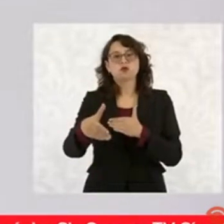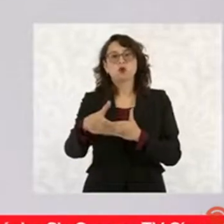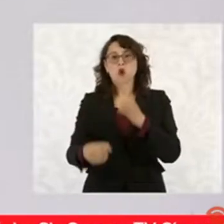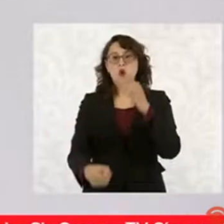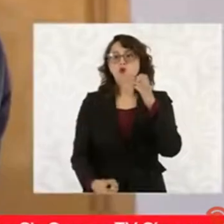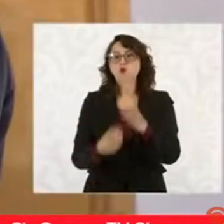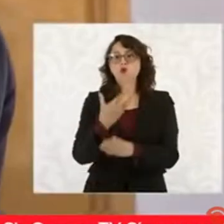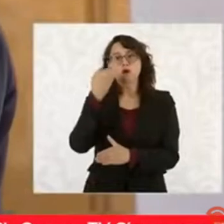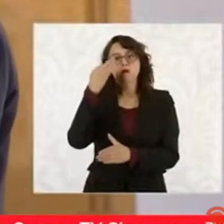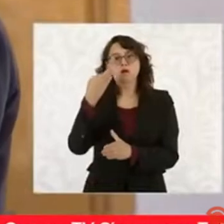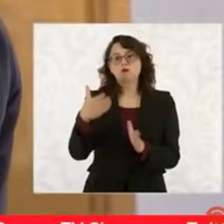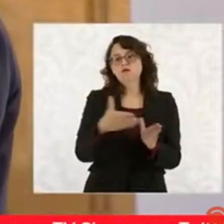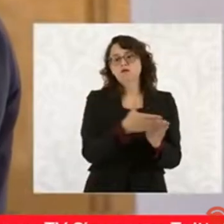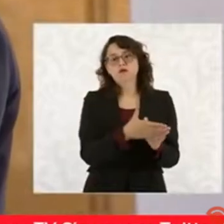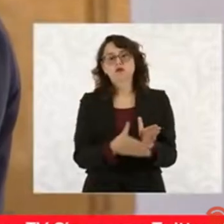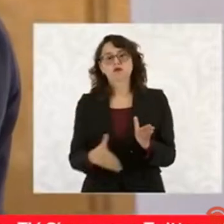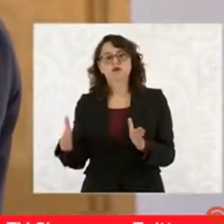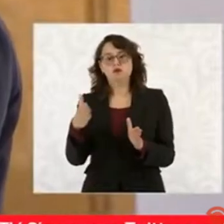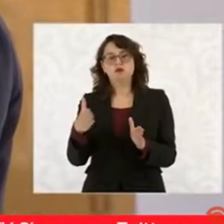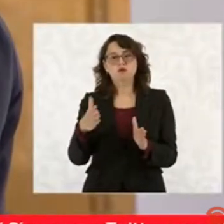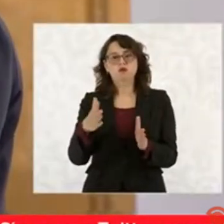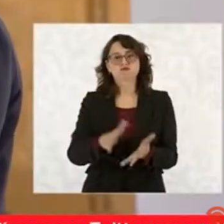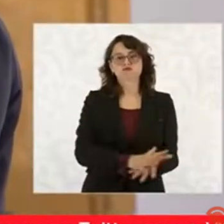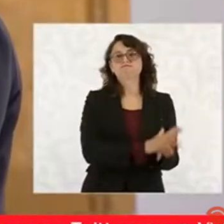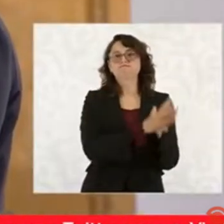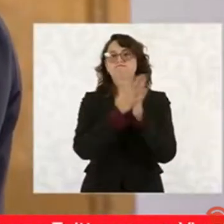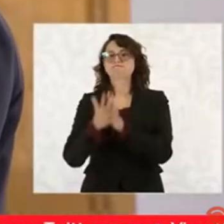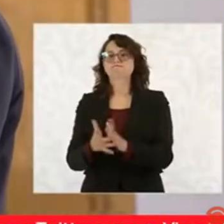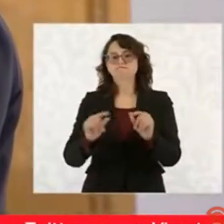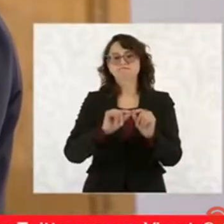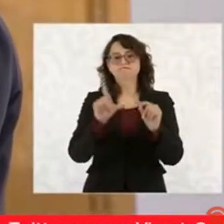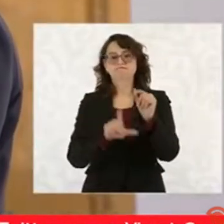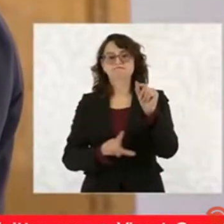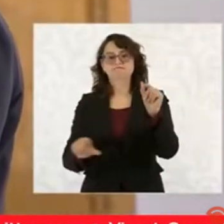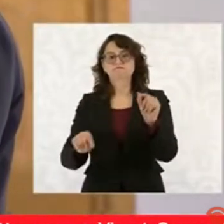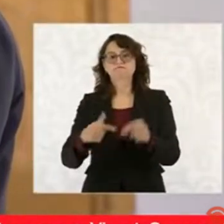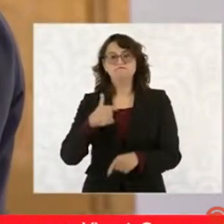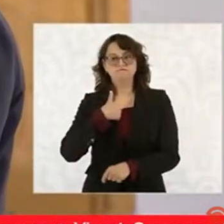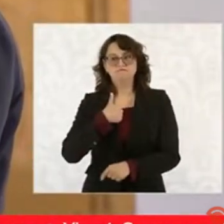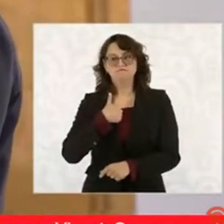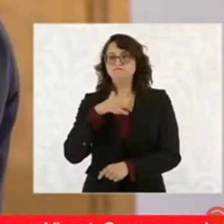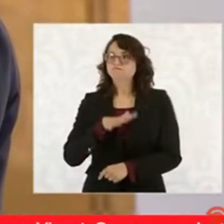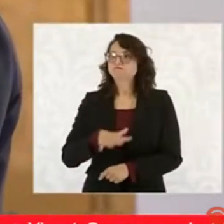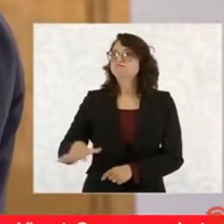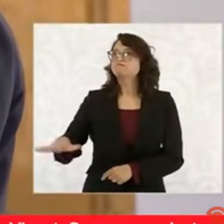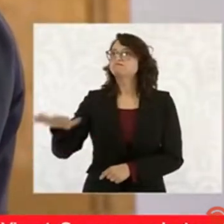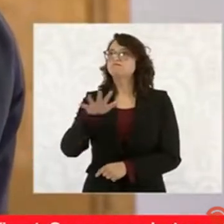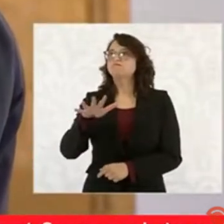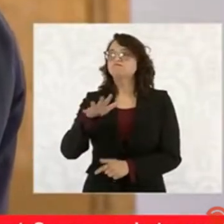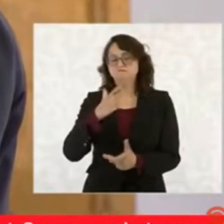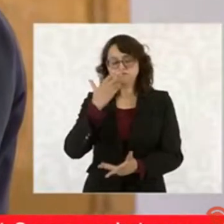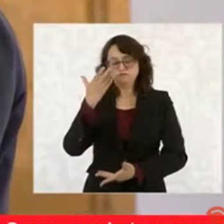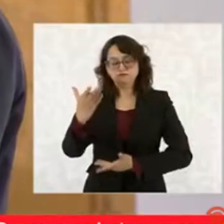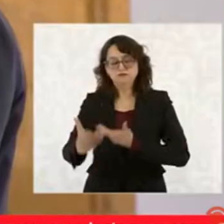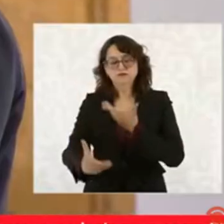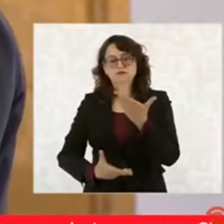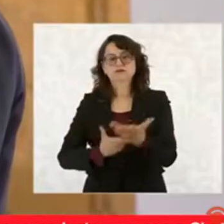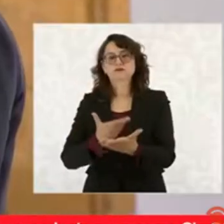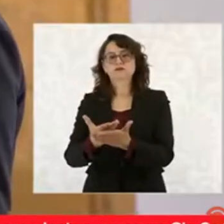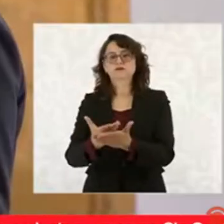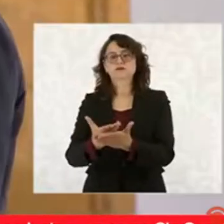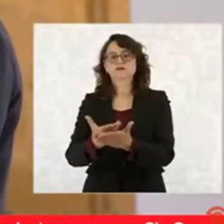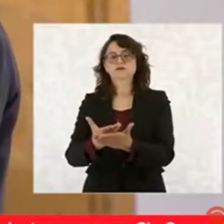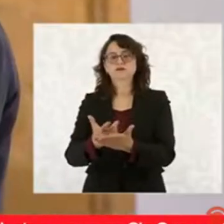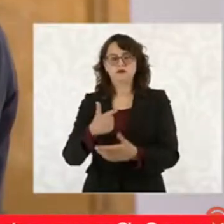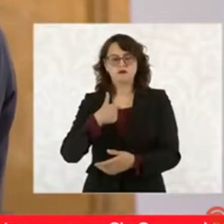mejor se declara hasta el día de la vitacilina, ya a ver si no metí gol, ¿no? Pero de verdad están que les duele todo. ¿Y por qué? Porque venían